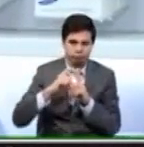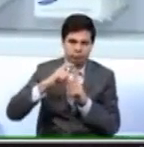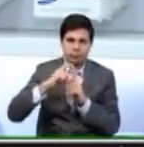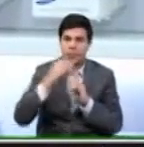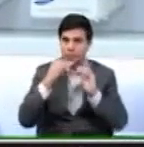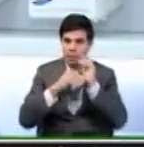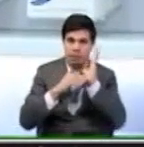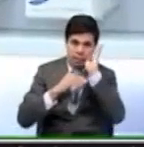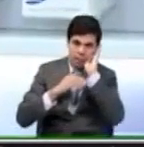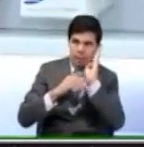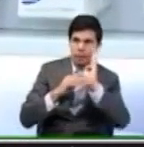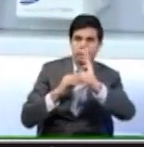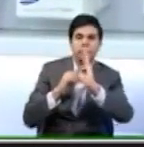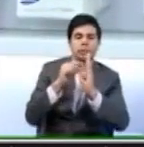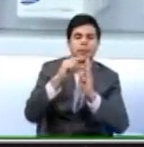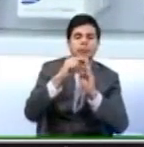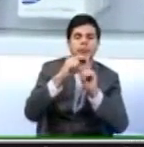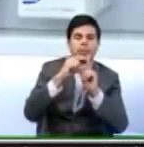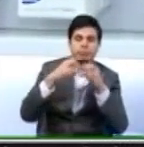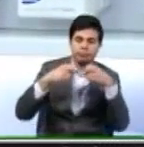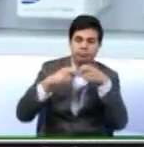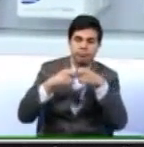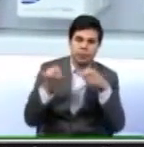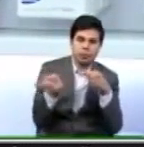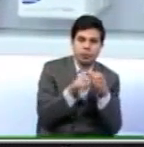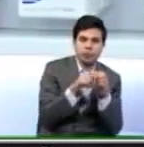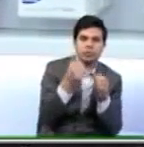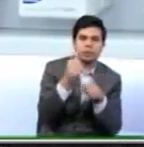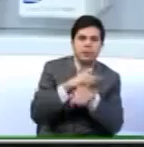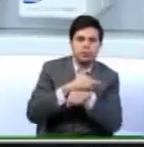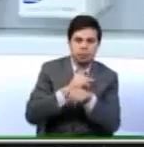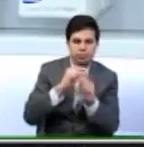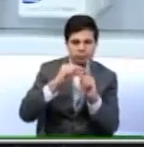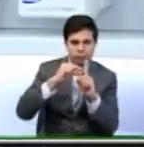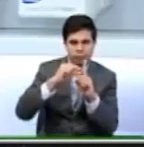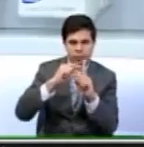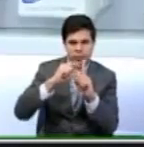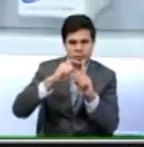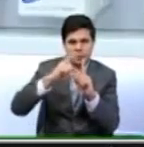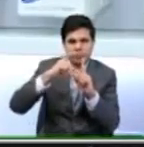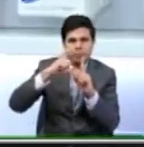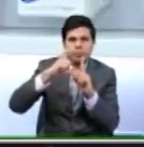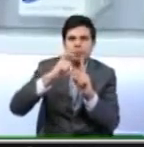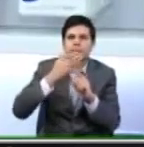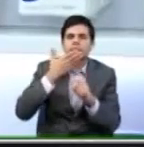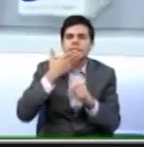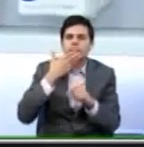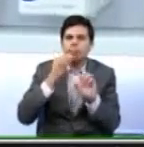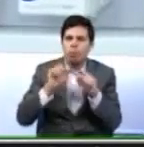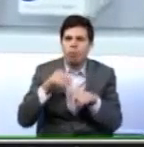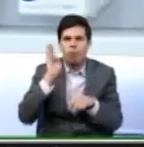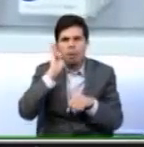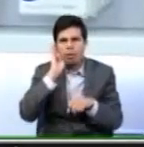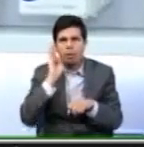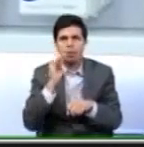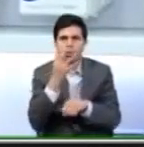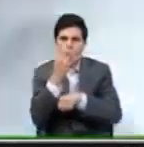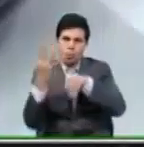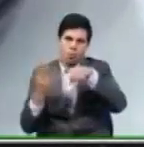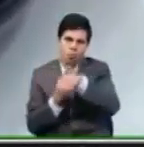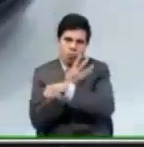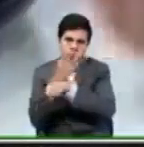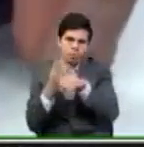de nuestro S6 o nuestro S6 Edge, nuestros usuarios pueden utilizar su teléfono por 4